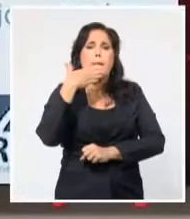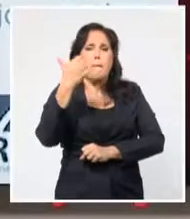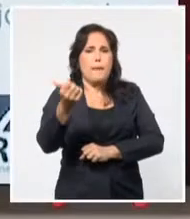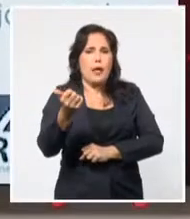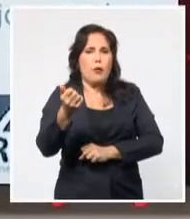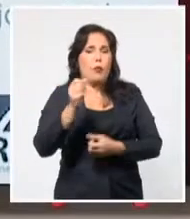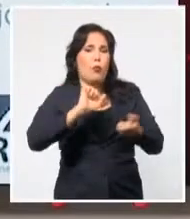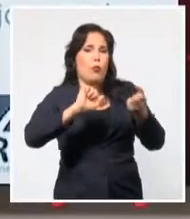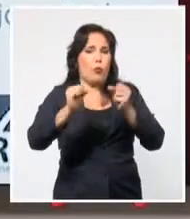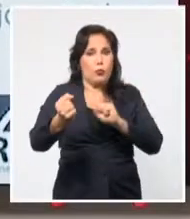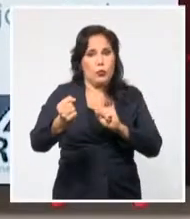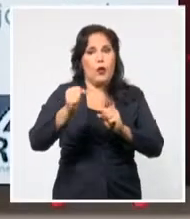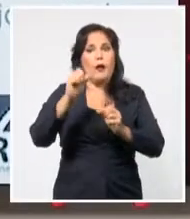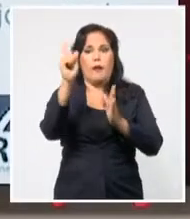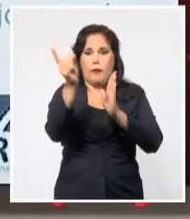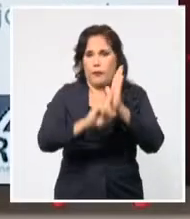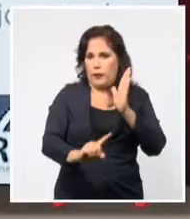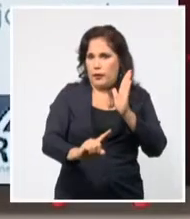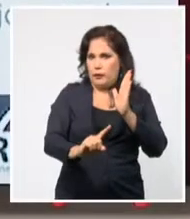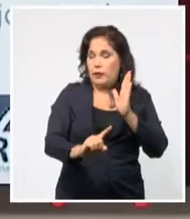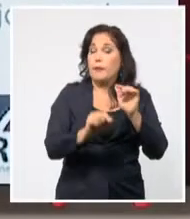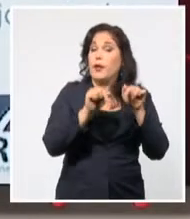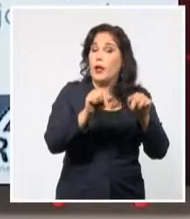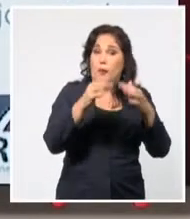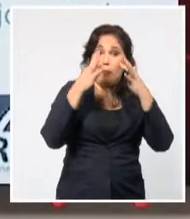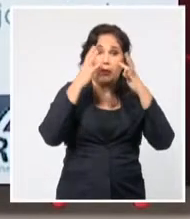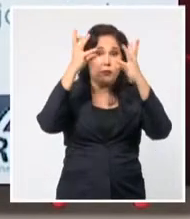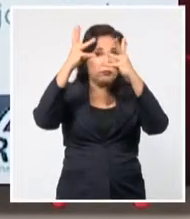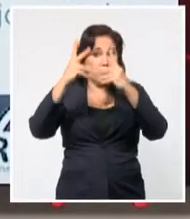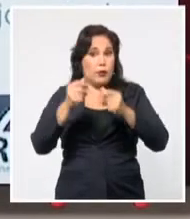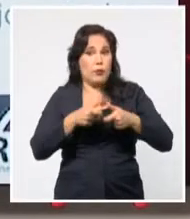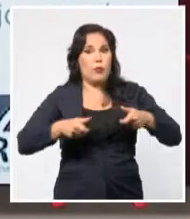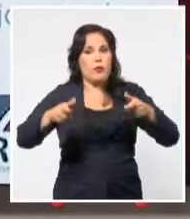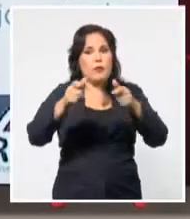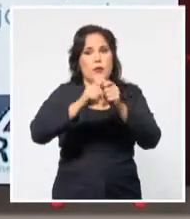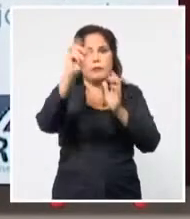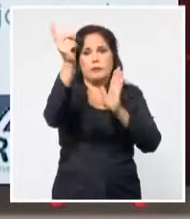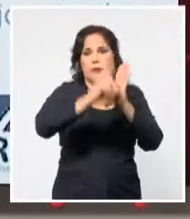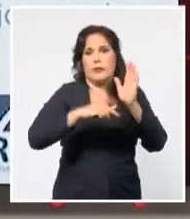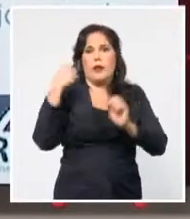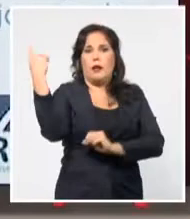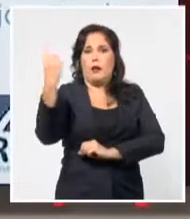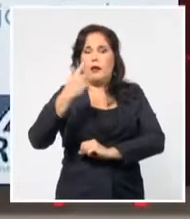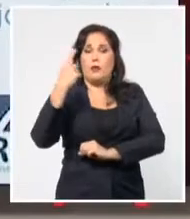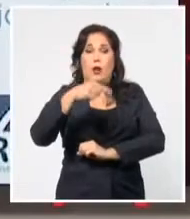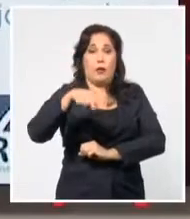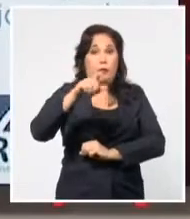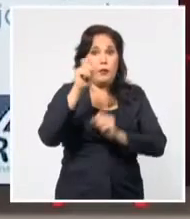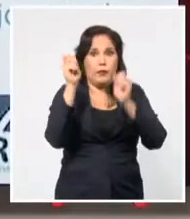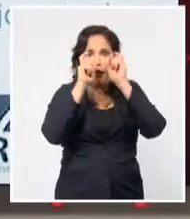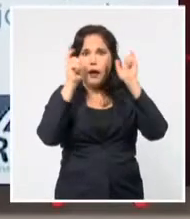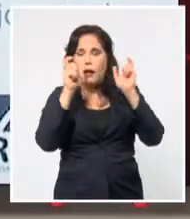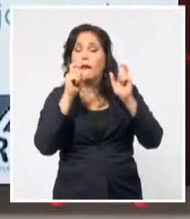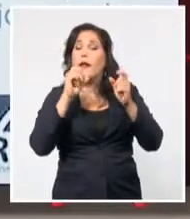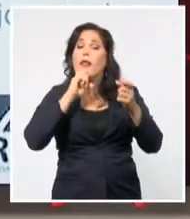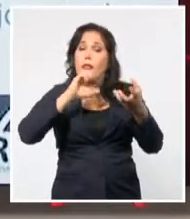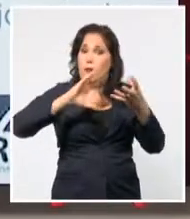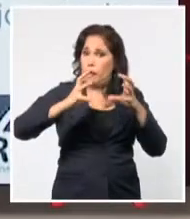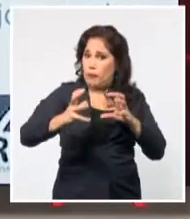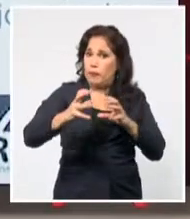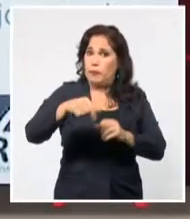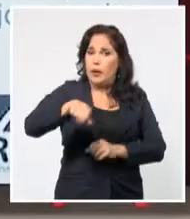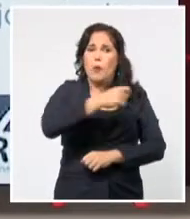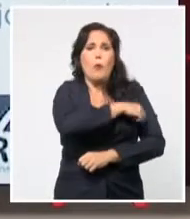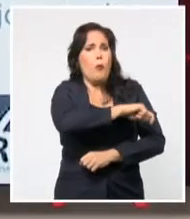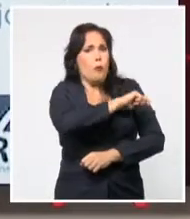de controlar. Un dato manejado recientemente en el Consejo Energético Nacional nos alerta de lo complejo del tema. La